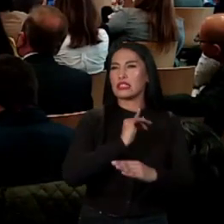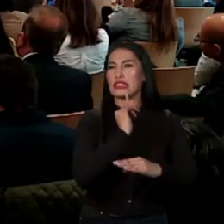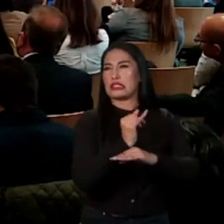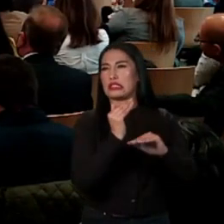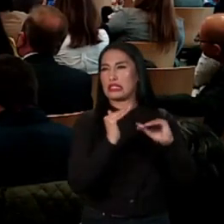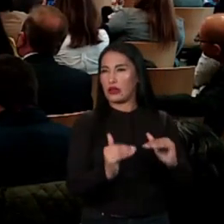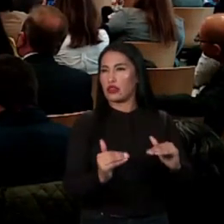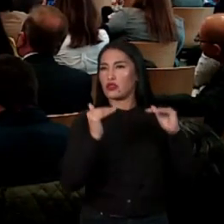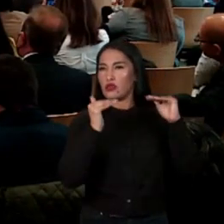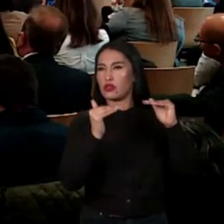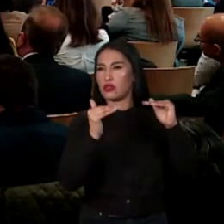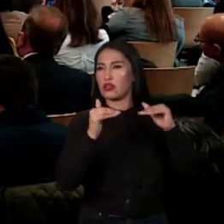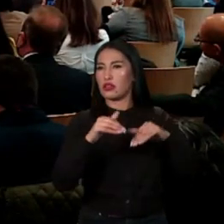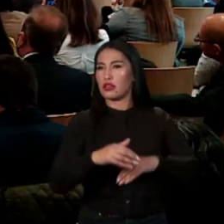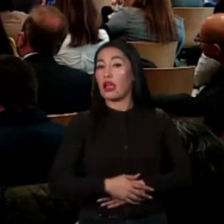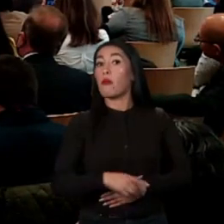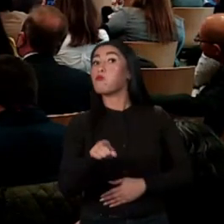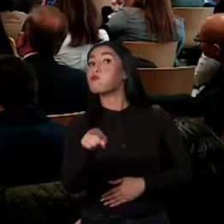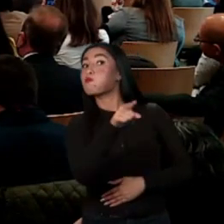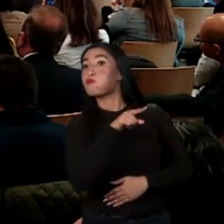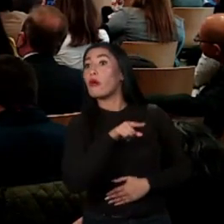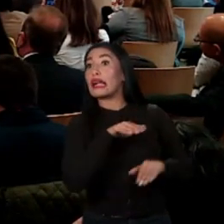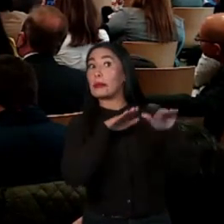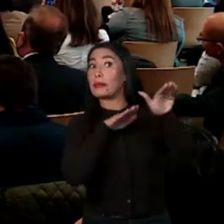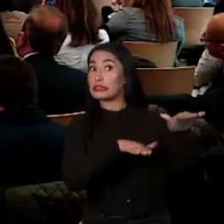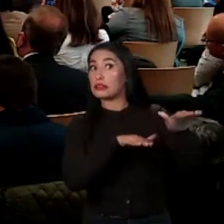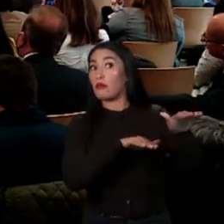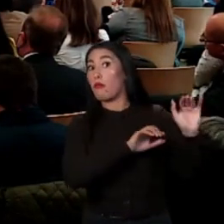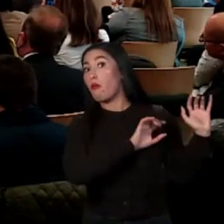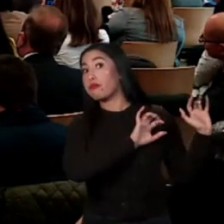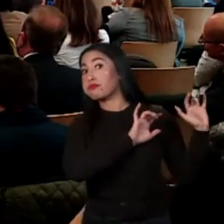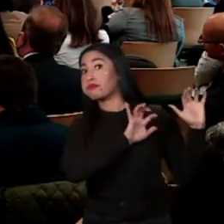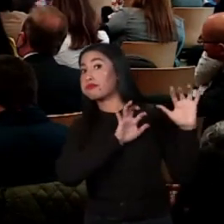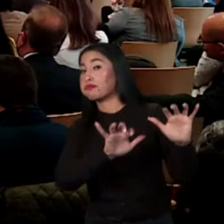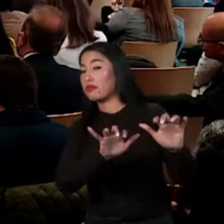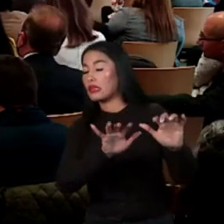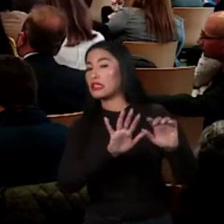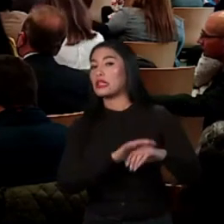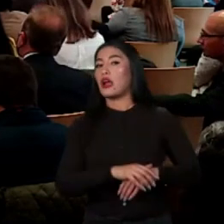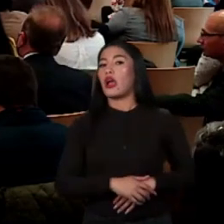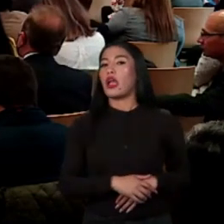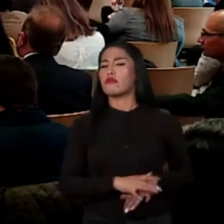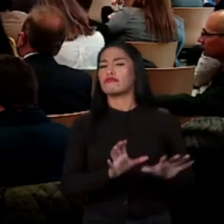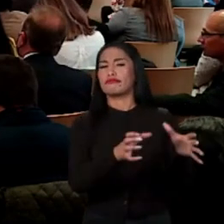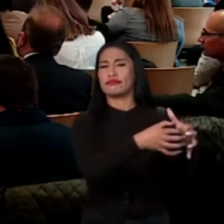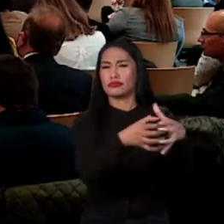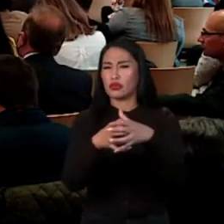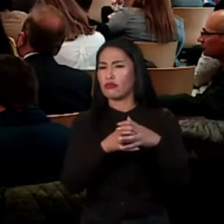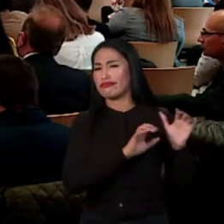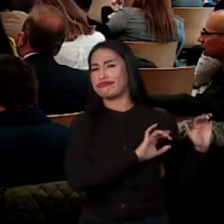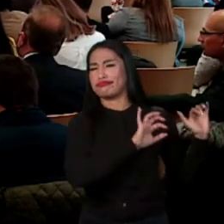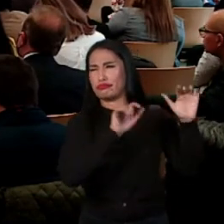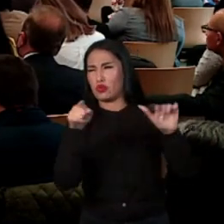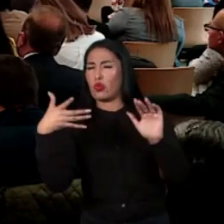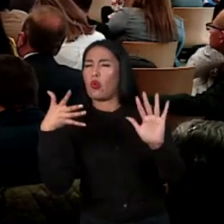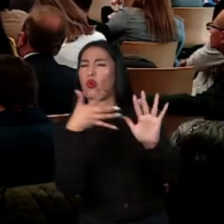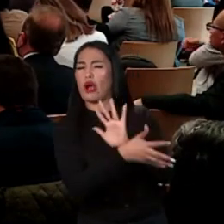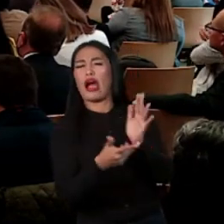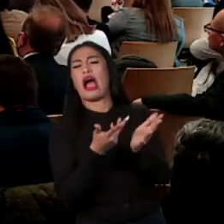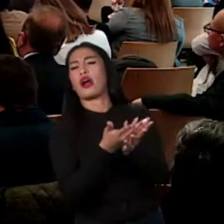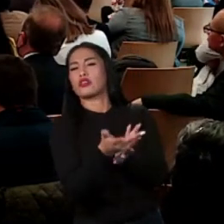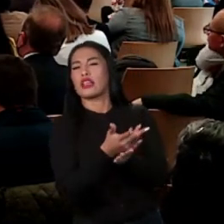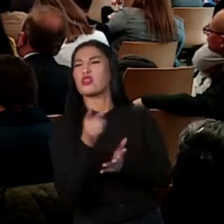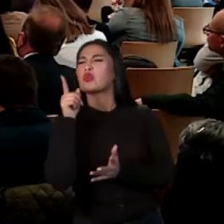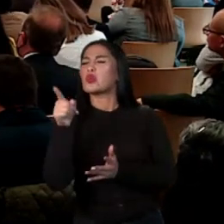educación superior, a los representantes que están acá y de las distintas agremiaciones, cuál es, ha sido esta